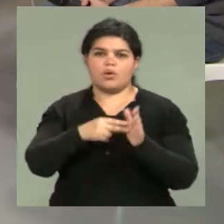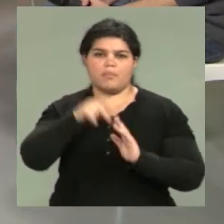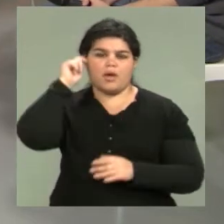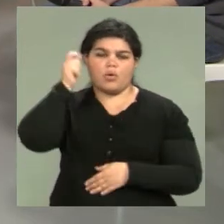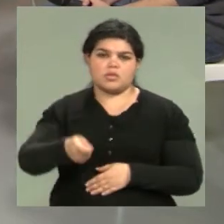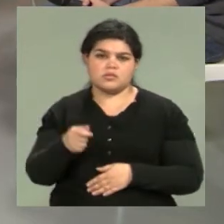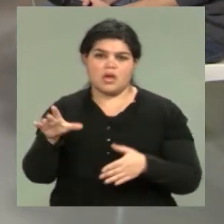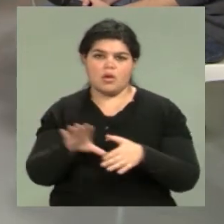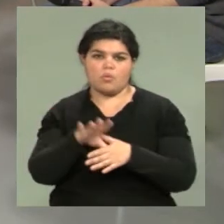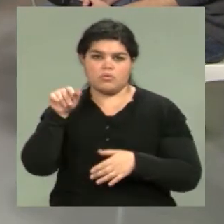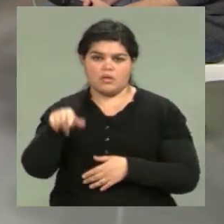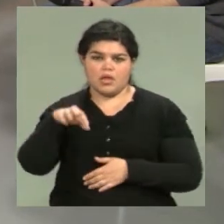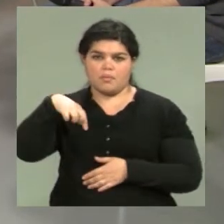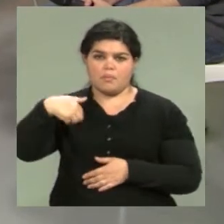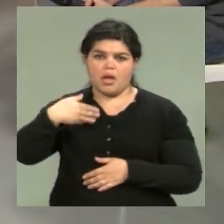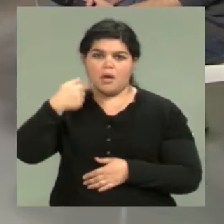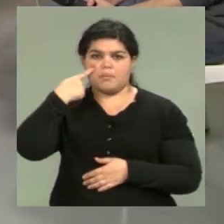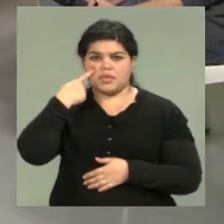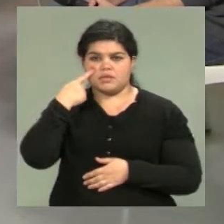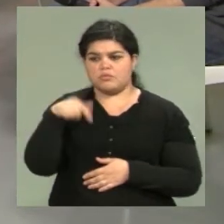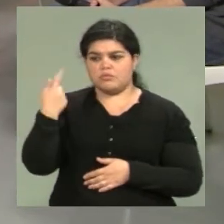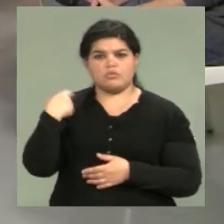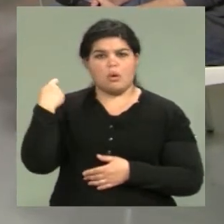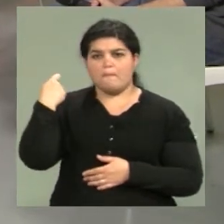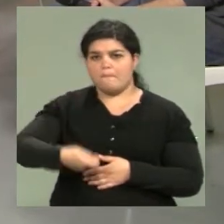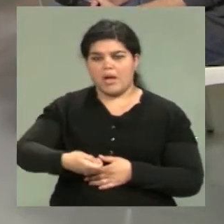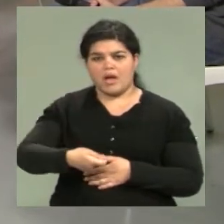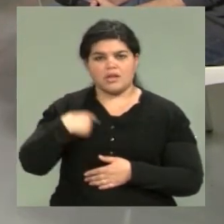en ese momento. Nosotros siempre habíamos pagado todo en forma,